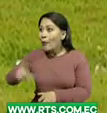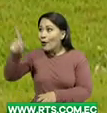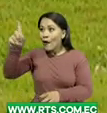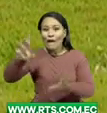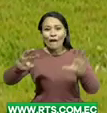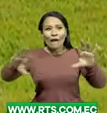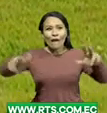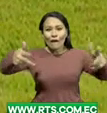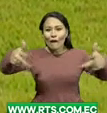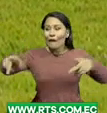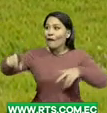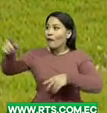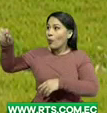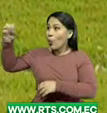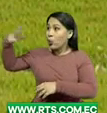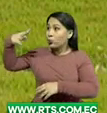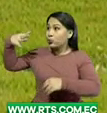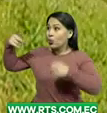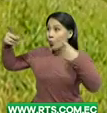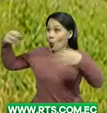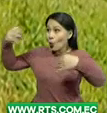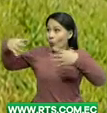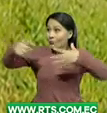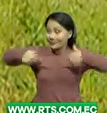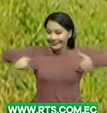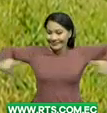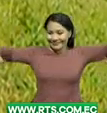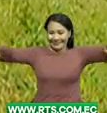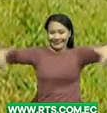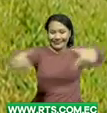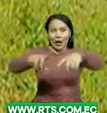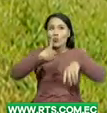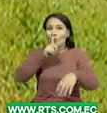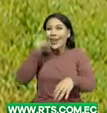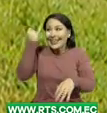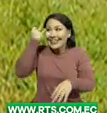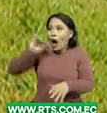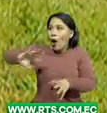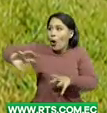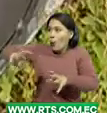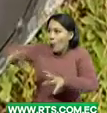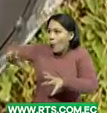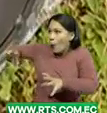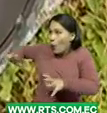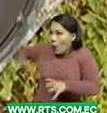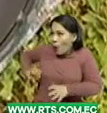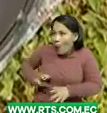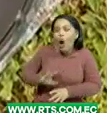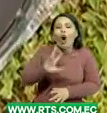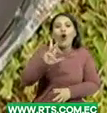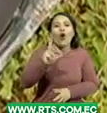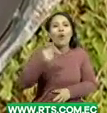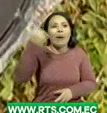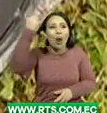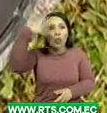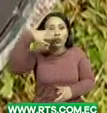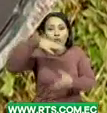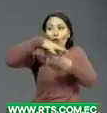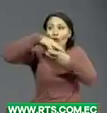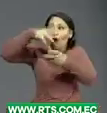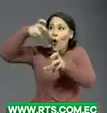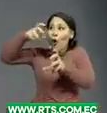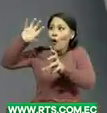focos ornamentales en el distribuidor de tráfico de La Puntilla. Según el testimonio de los cuatro